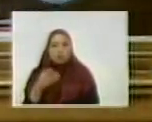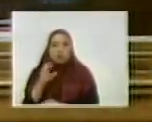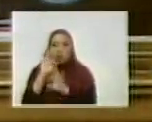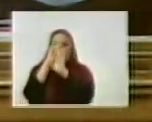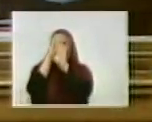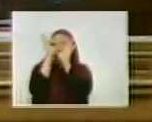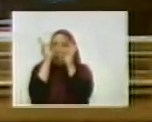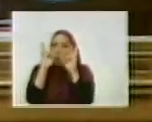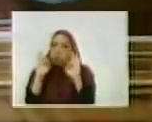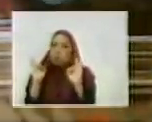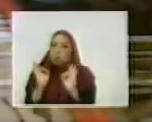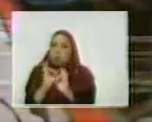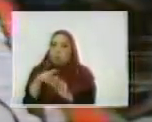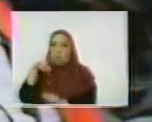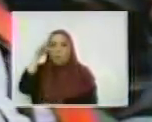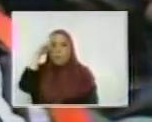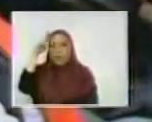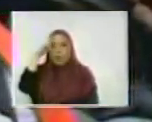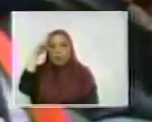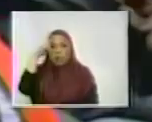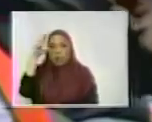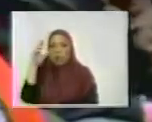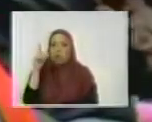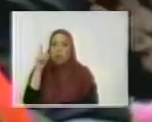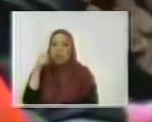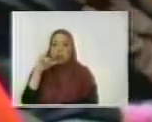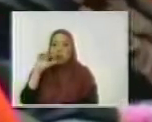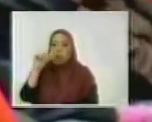en memoria de Alí Rodríguez Araque.